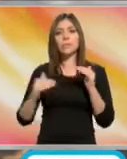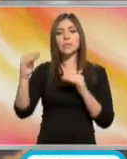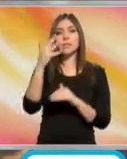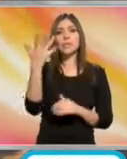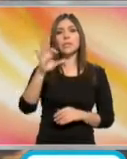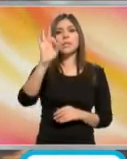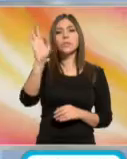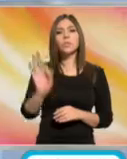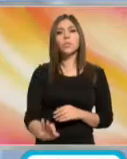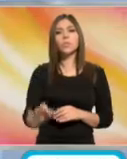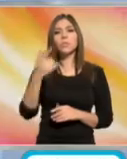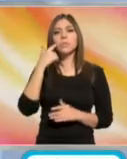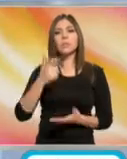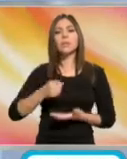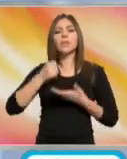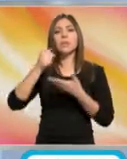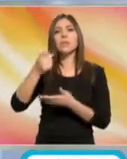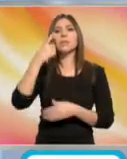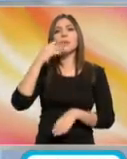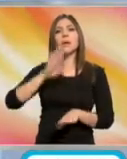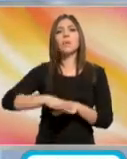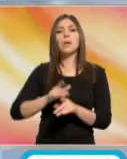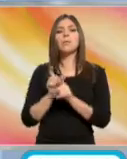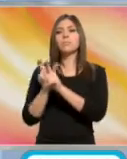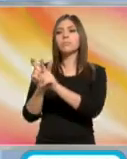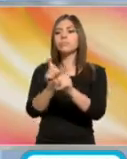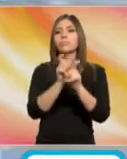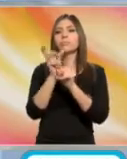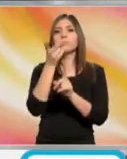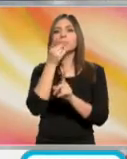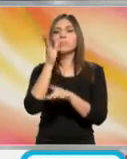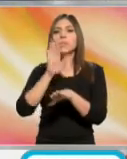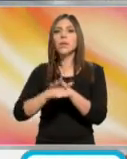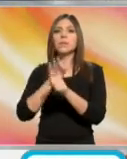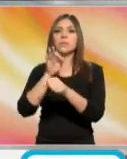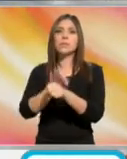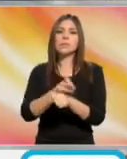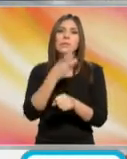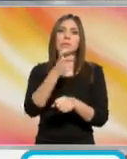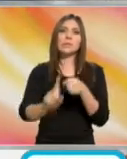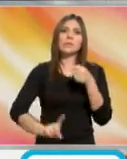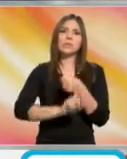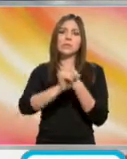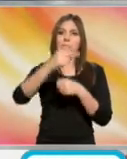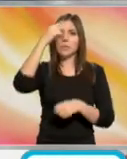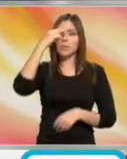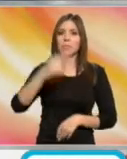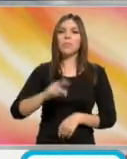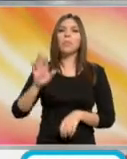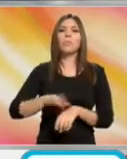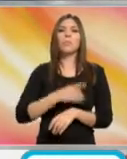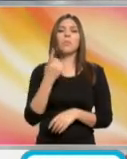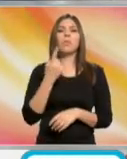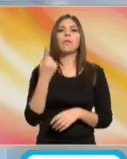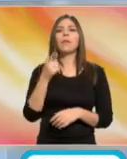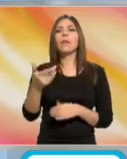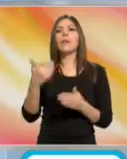el presupuesto para el sector de seguridad y para defensa, que eso pues afecta a México directamente porque se planea